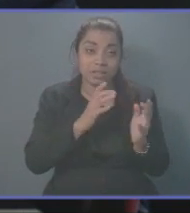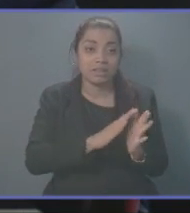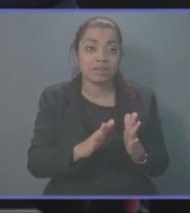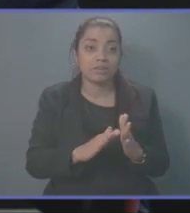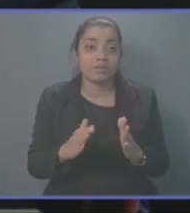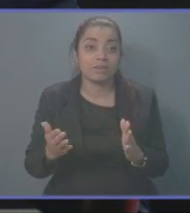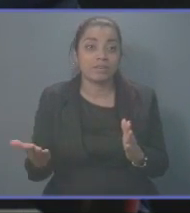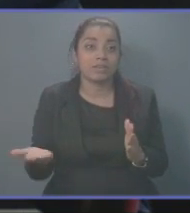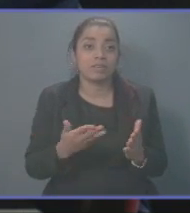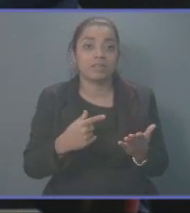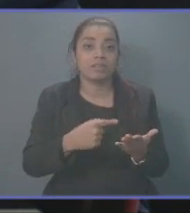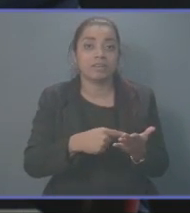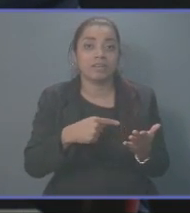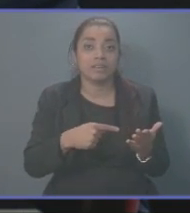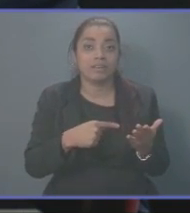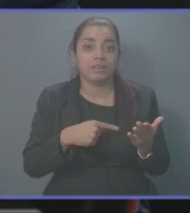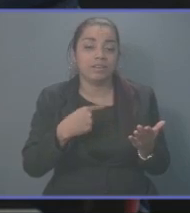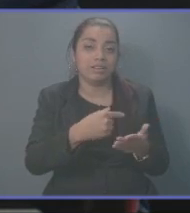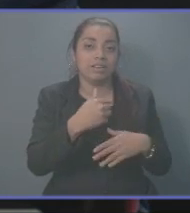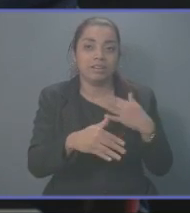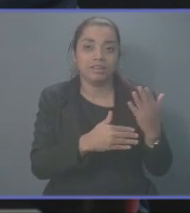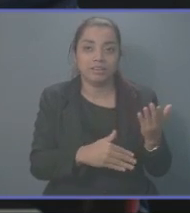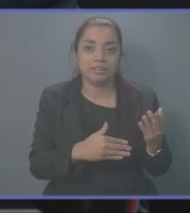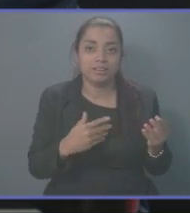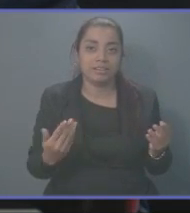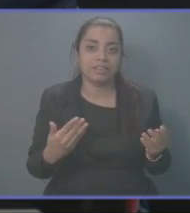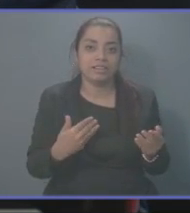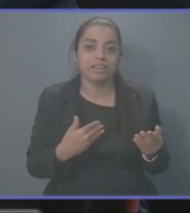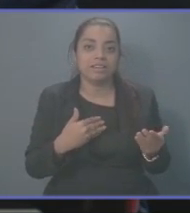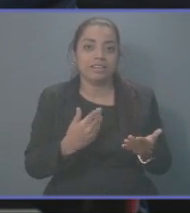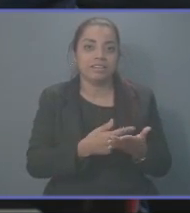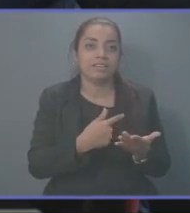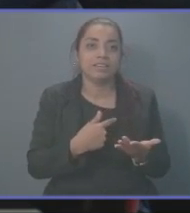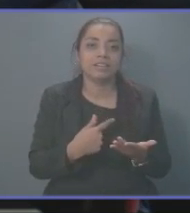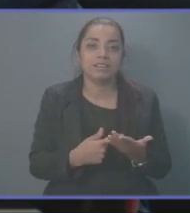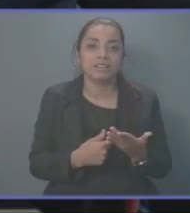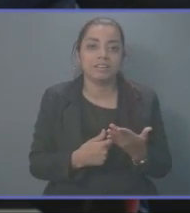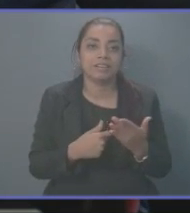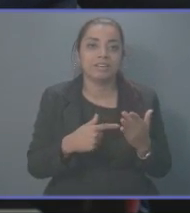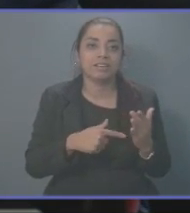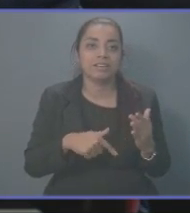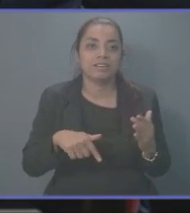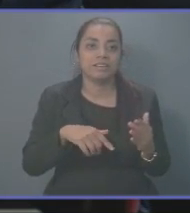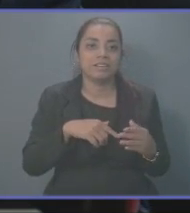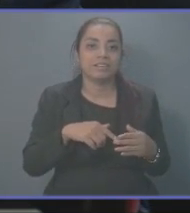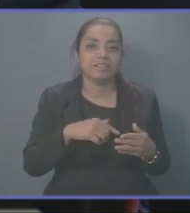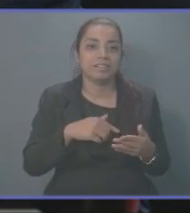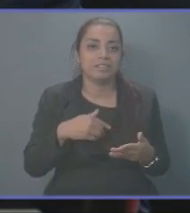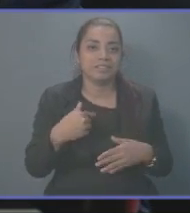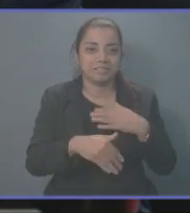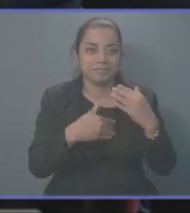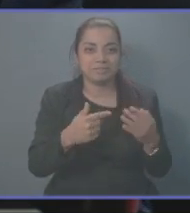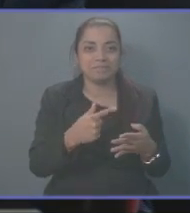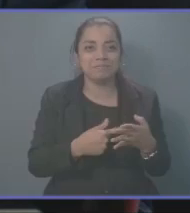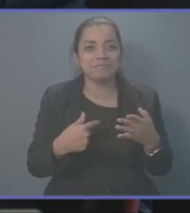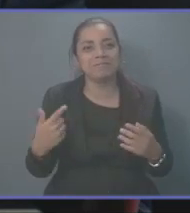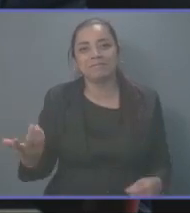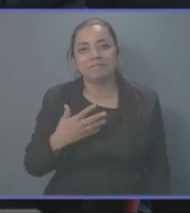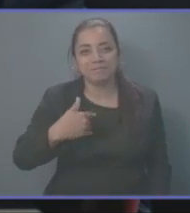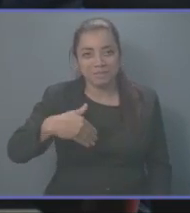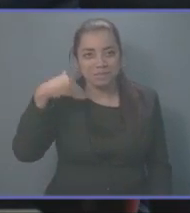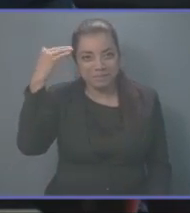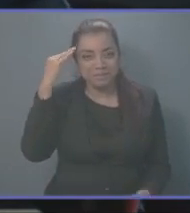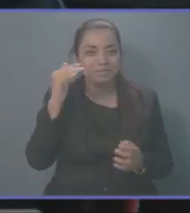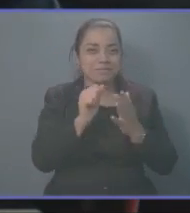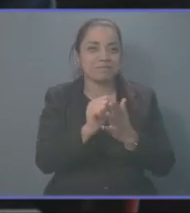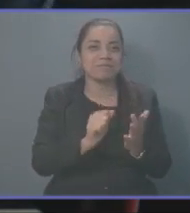de trámite, que involucren inclusive procesos informáticos de registro o cualquier otra índole. Artículo